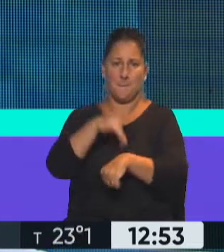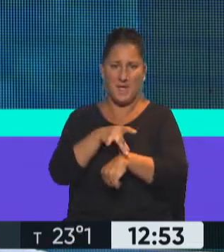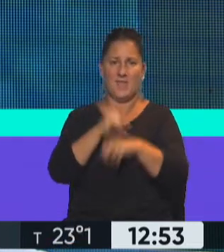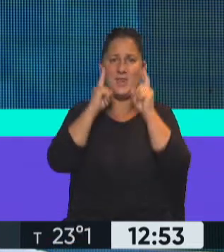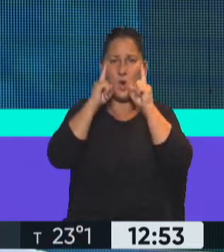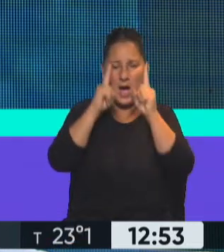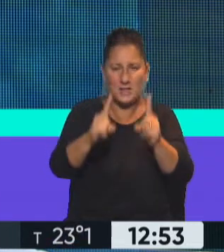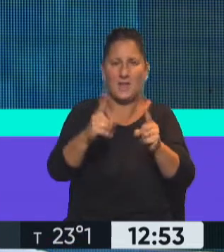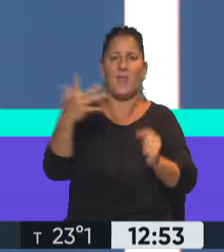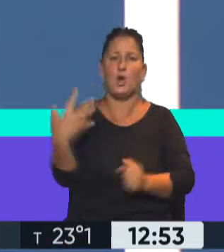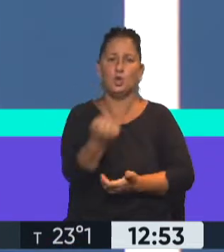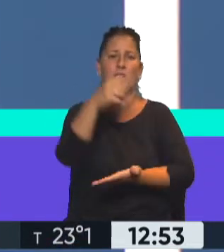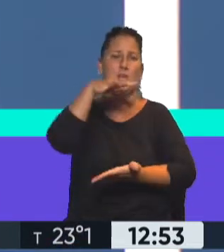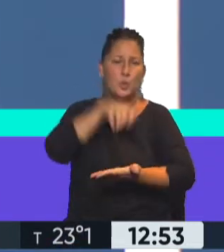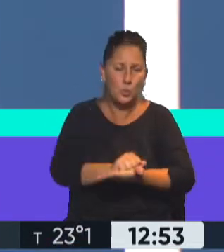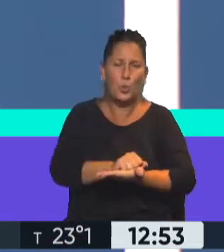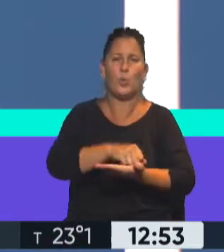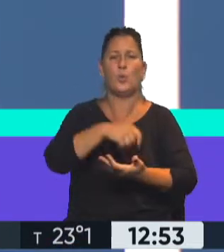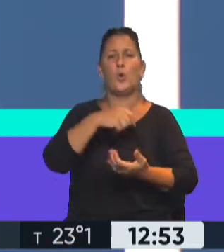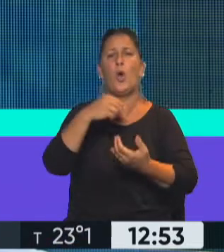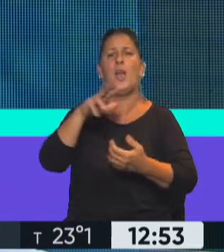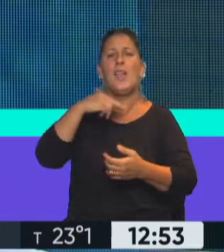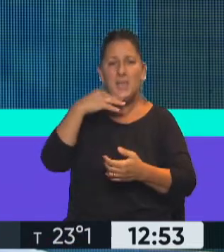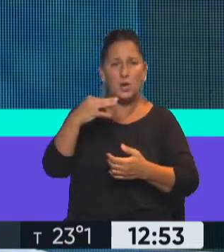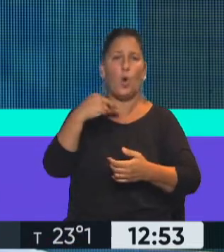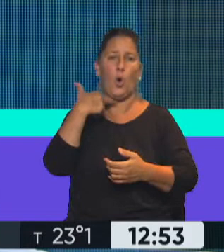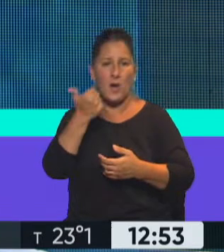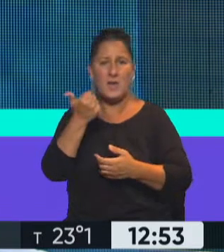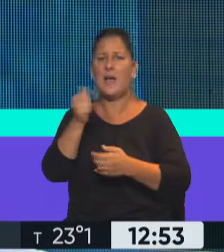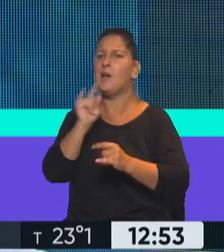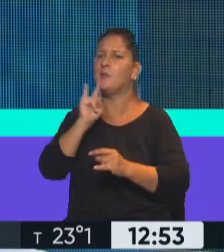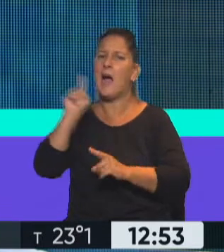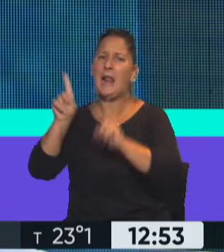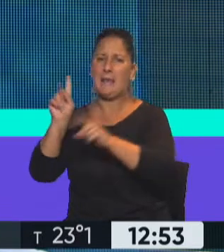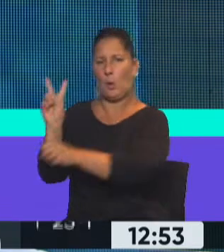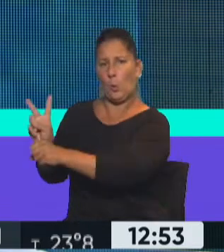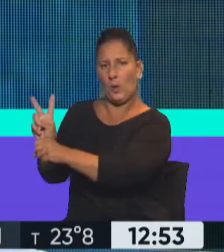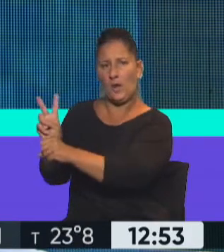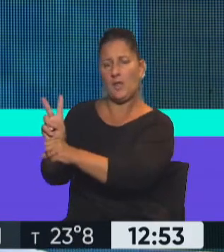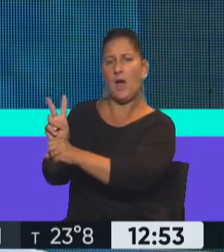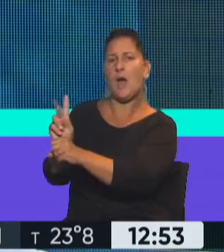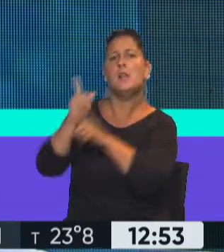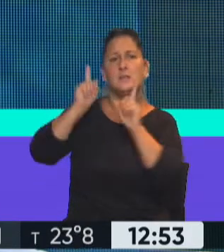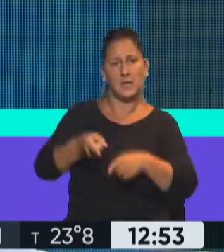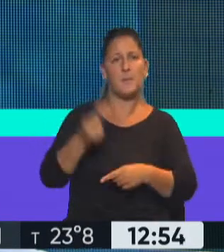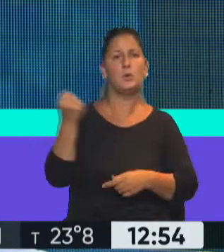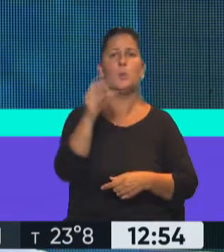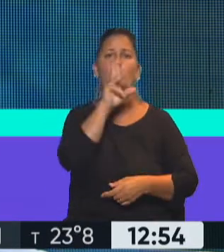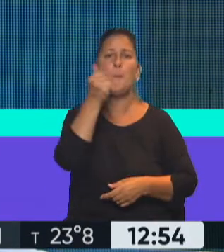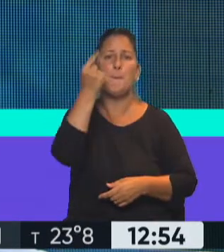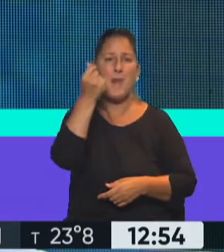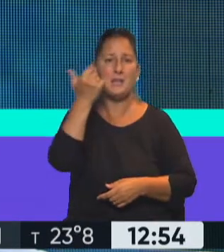atienda a seguir el tour no conseguir el turno dejar a sus hijos con alguien que se los cuide tener plata para el colectivo